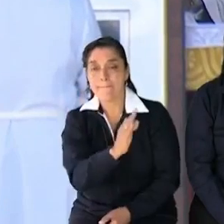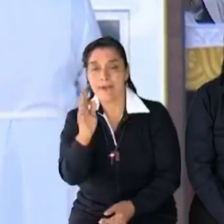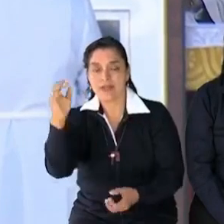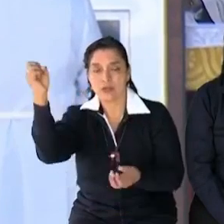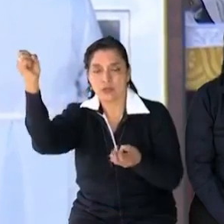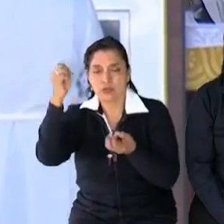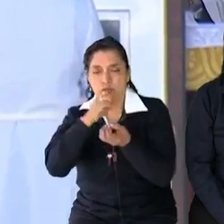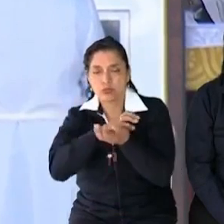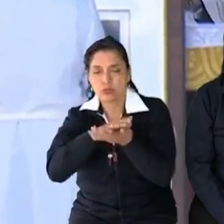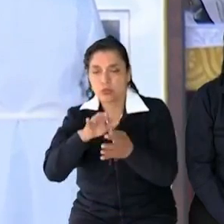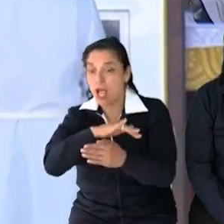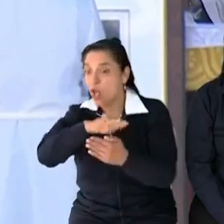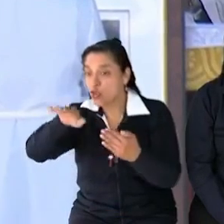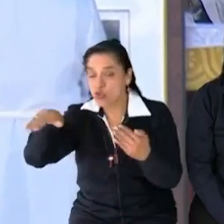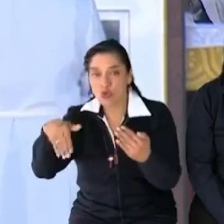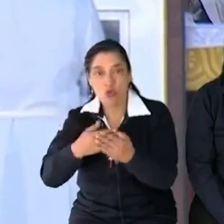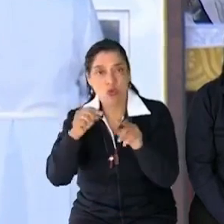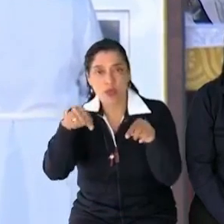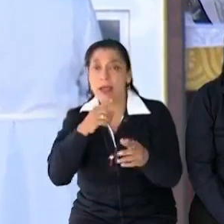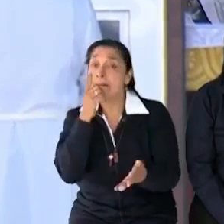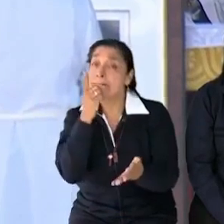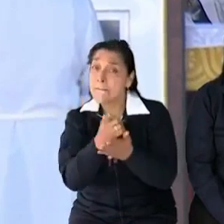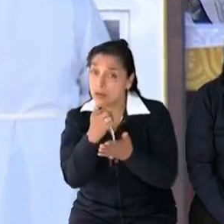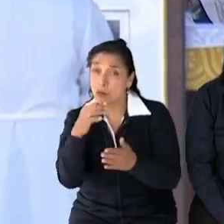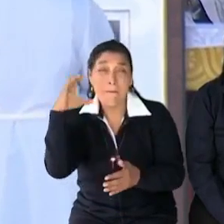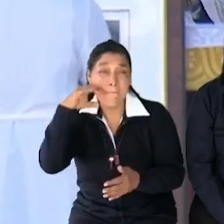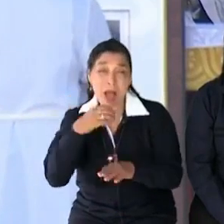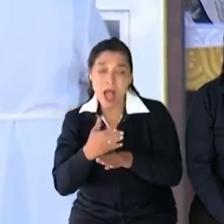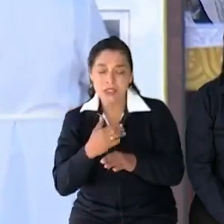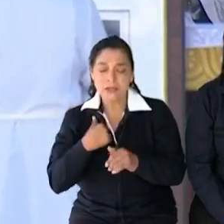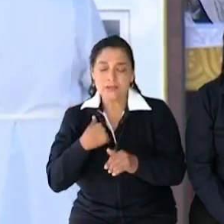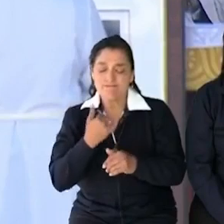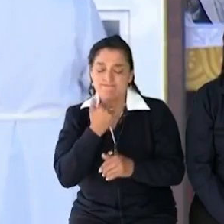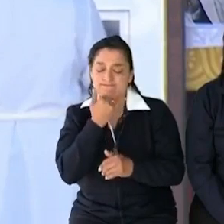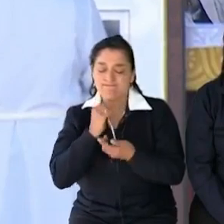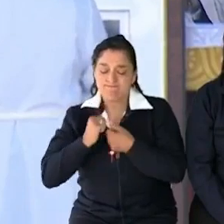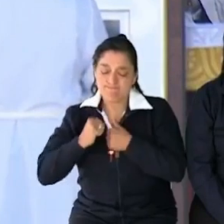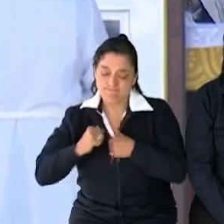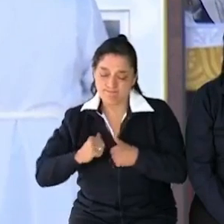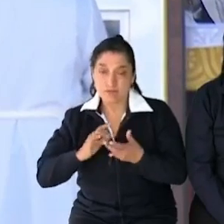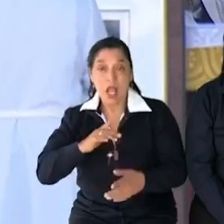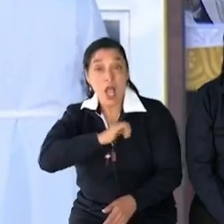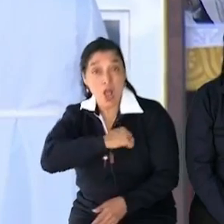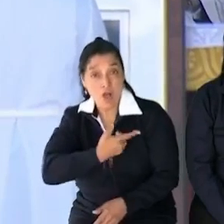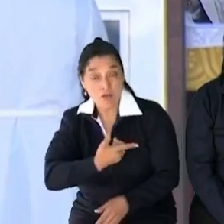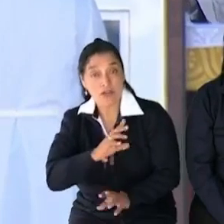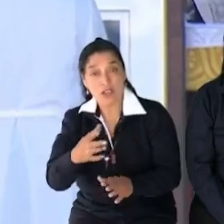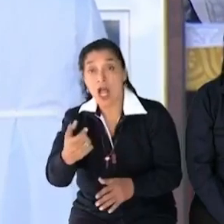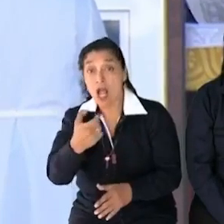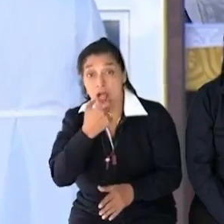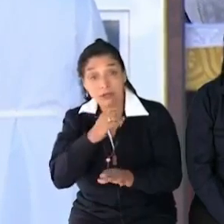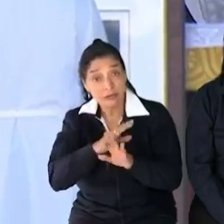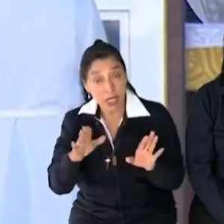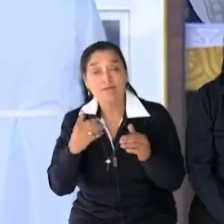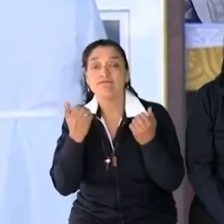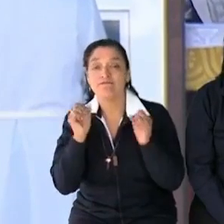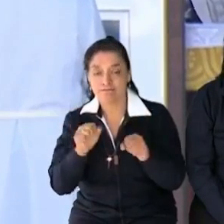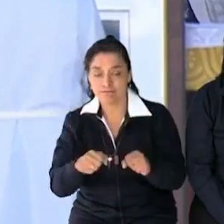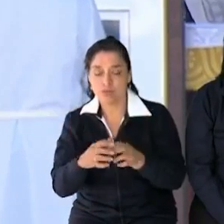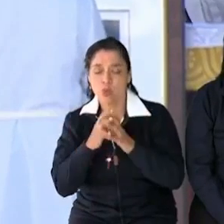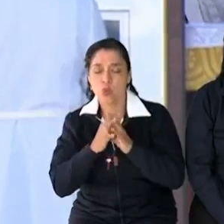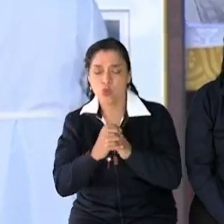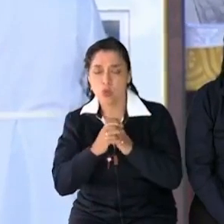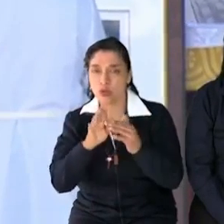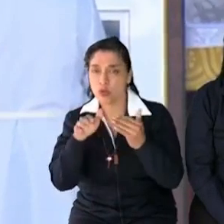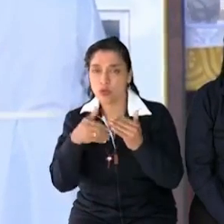aquí presentes, que estén verdaderamente arrepentidos, se hayan confesado y recibido la Sagrada Comunión. Rueguen todos